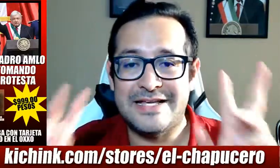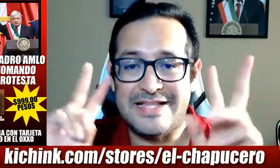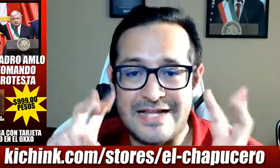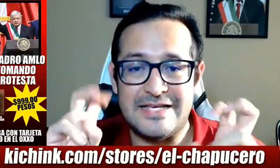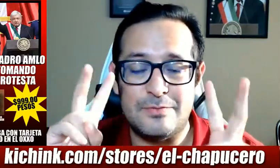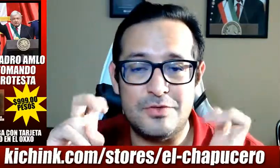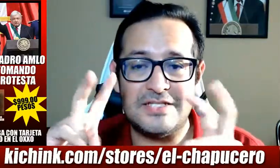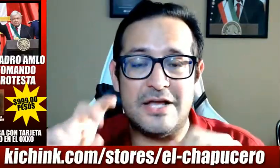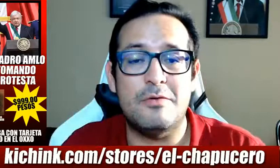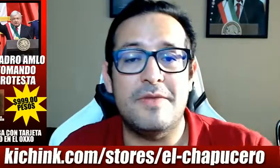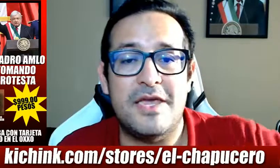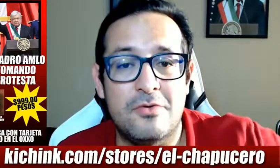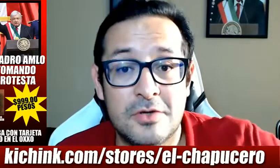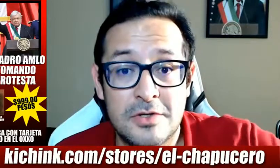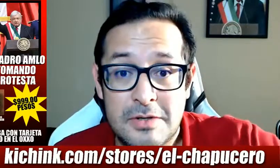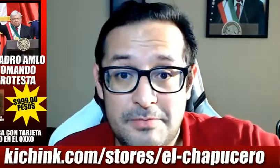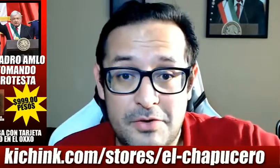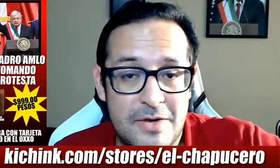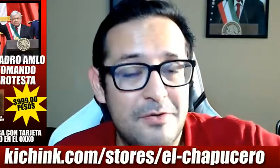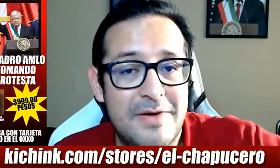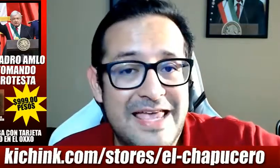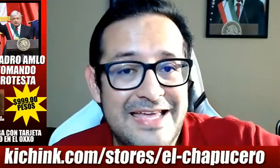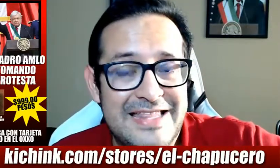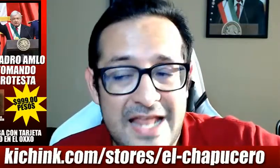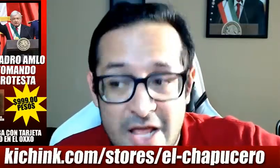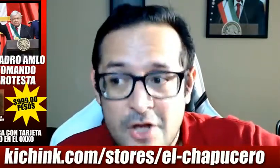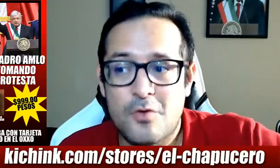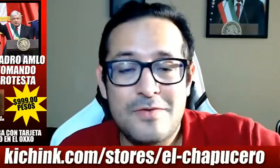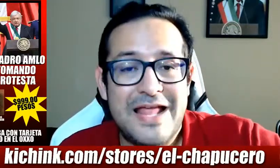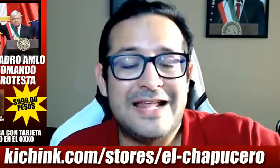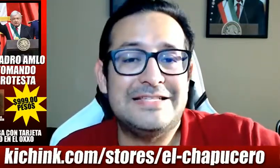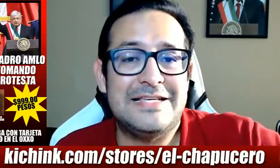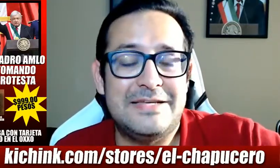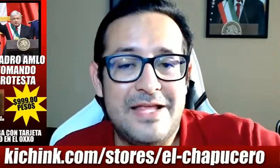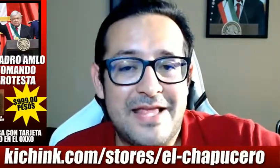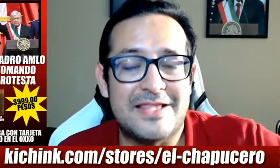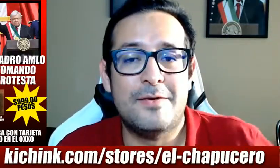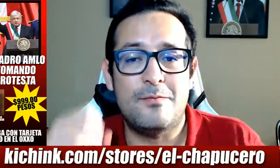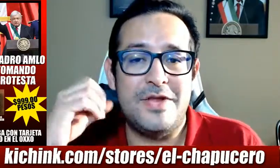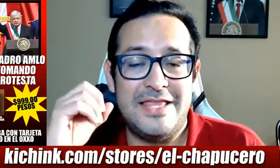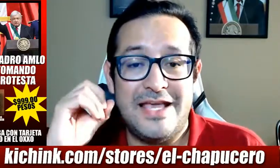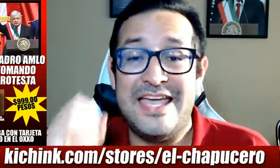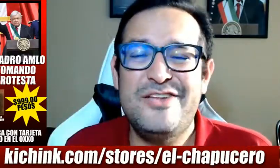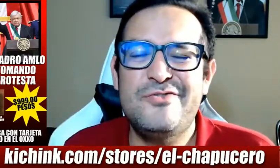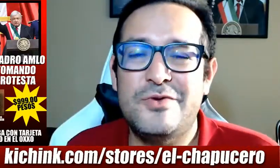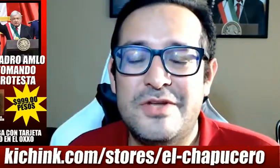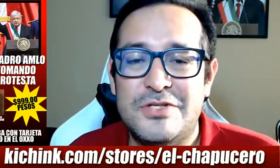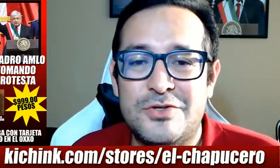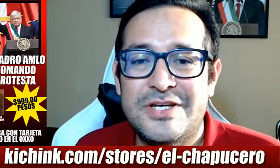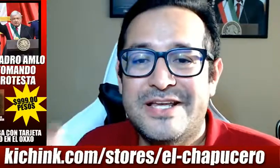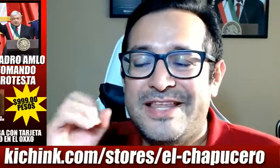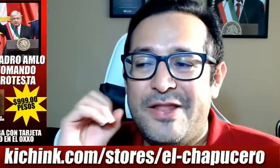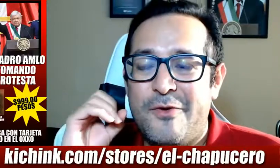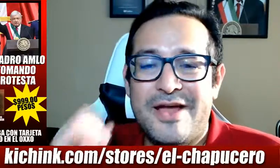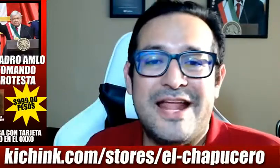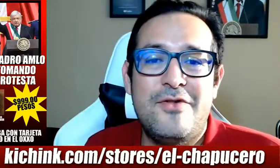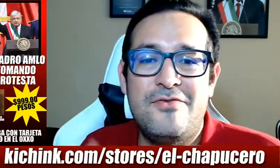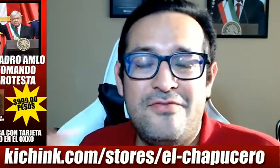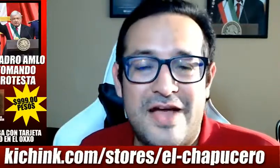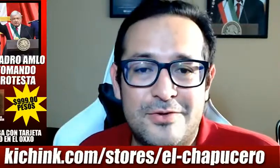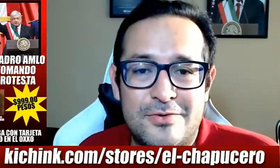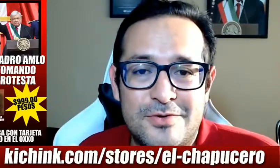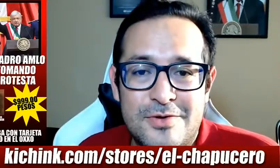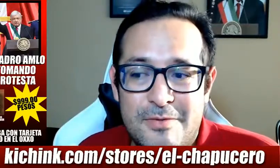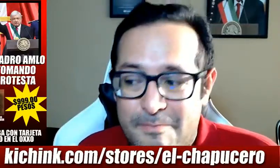país tercermundista con méxico pero que bueno vaya que tiene una gran sensibilidad política y no sólo eso tiene un gran